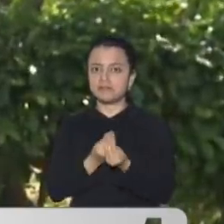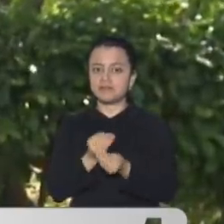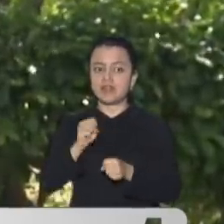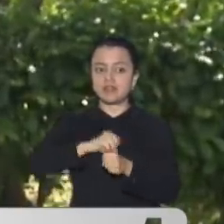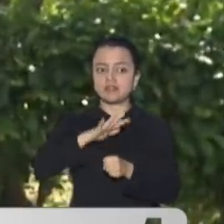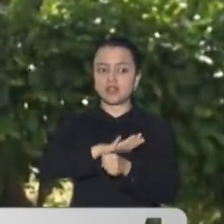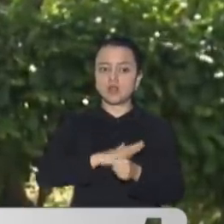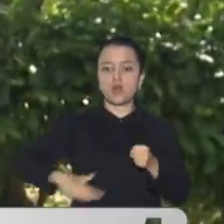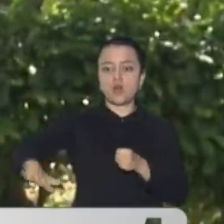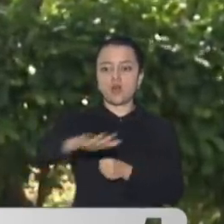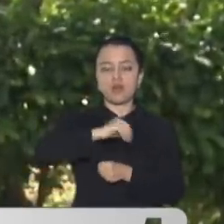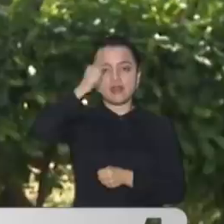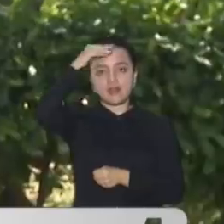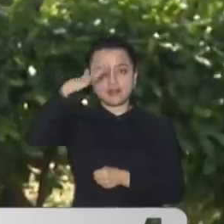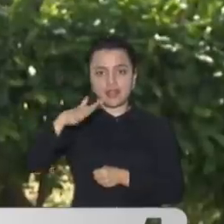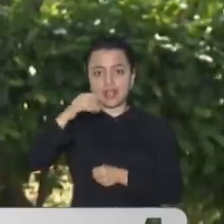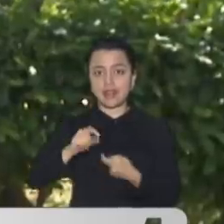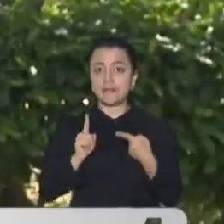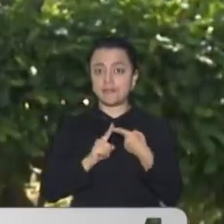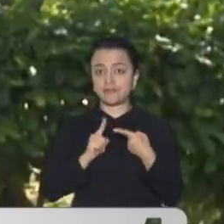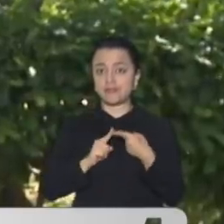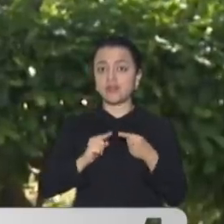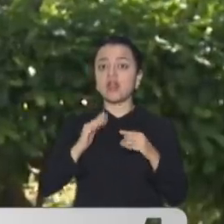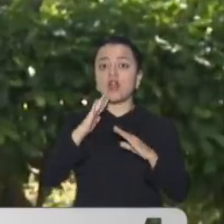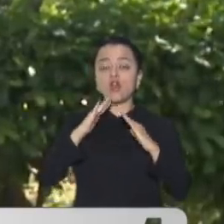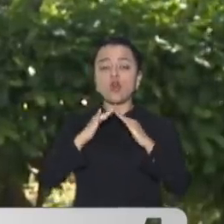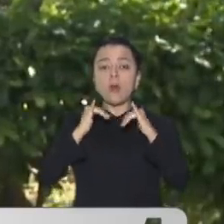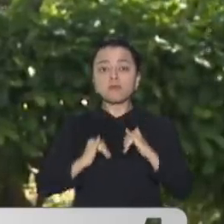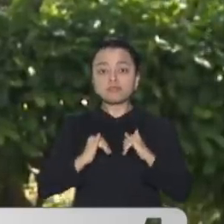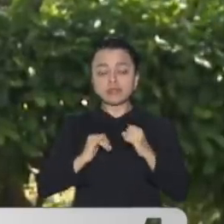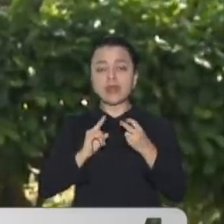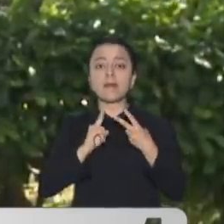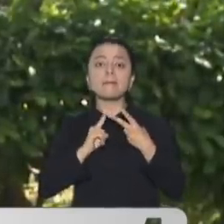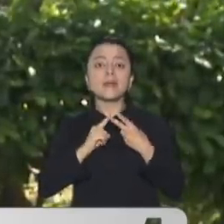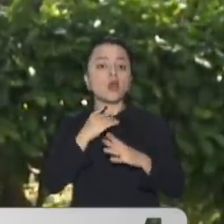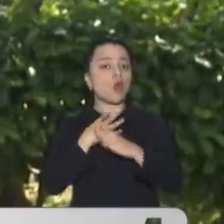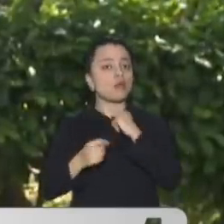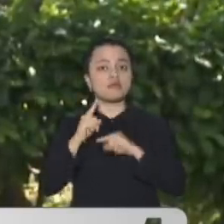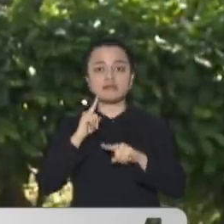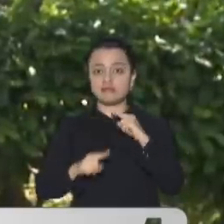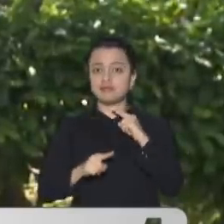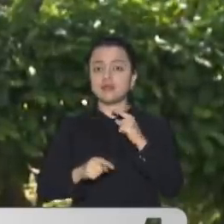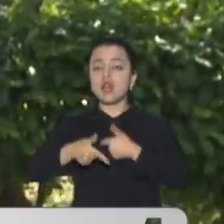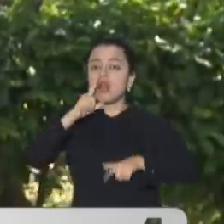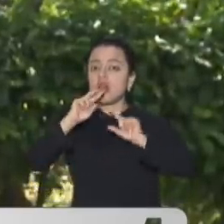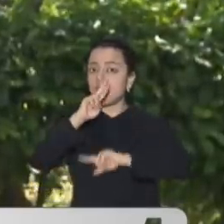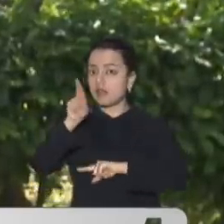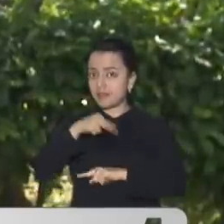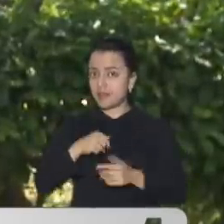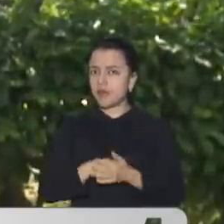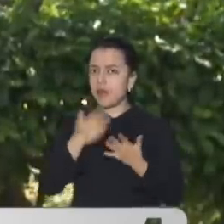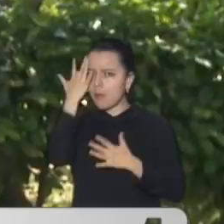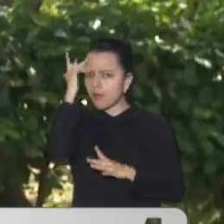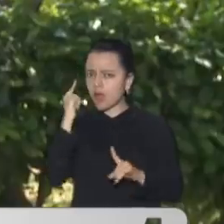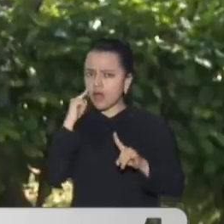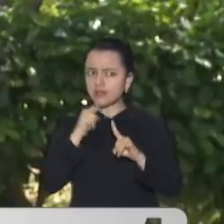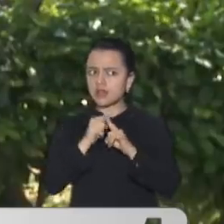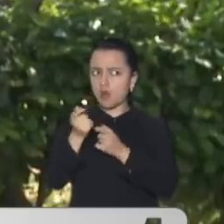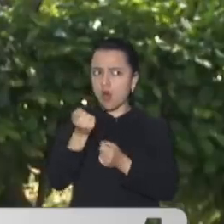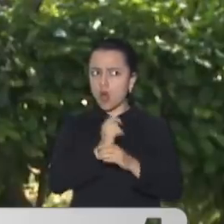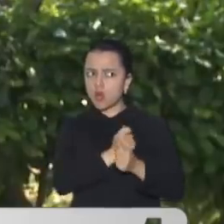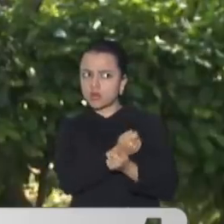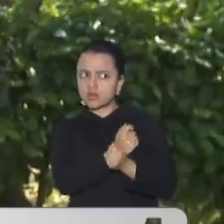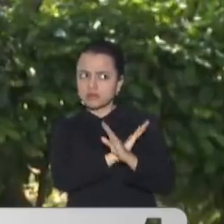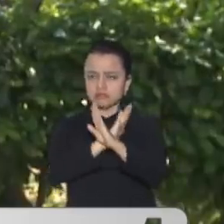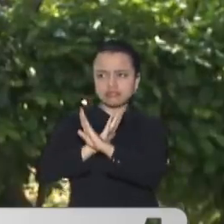de queda y ley seca. Esto con el fin de evitar que la ciudad llegue a la alerta máxima en ocupación de las unidades de